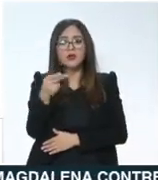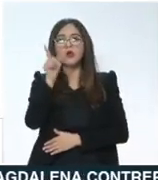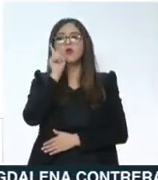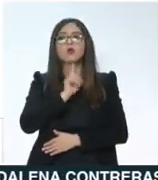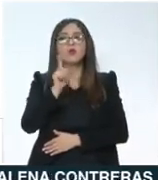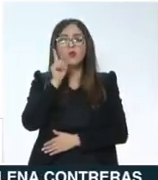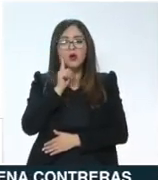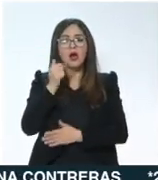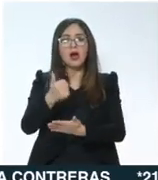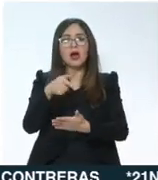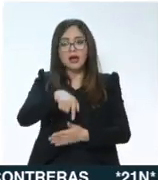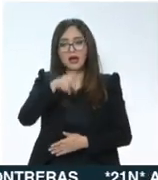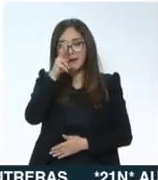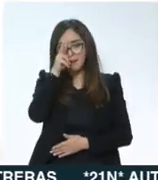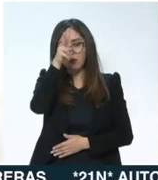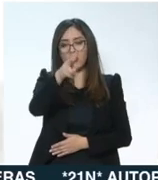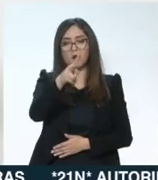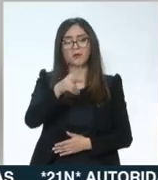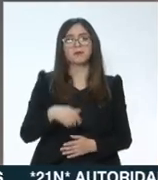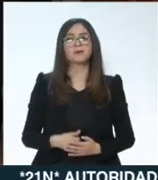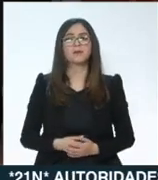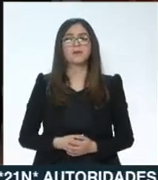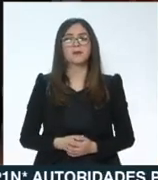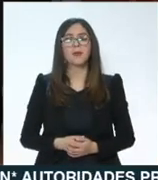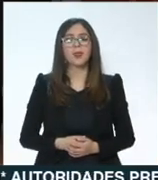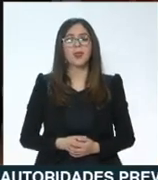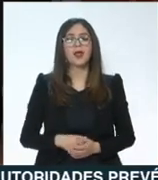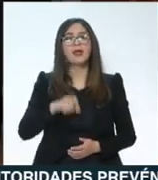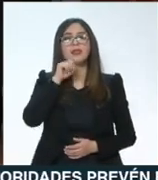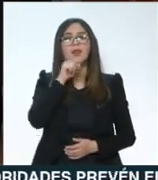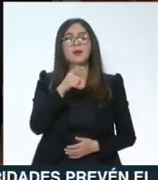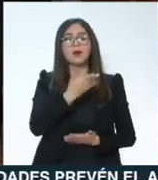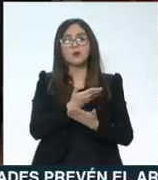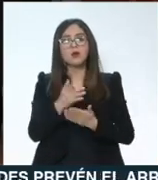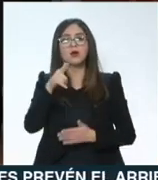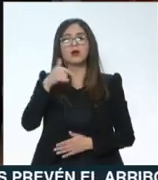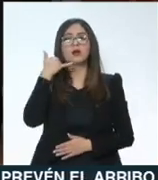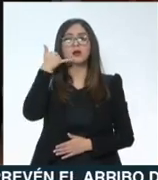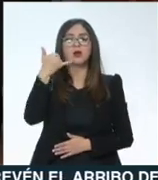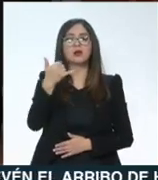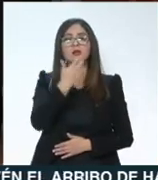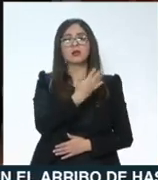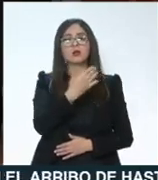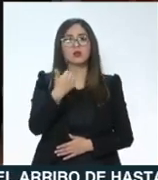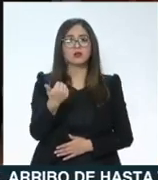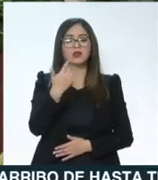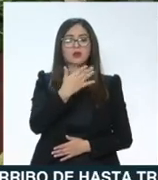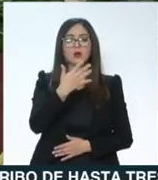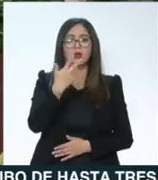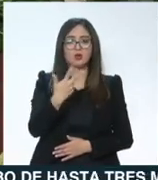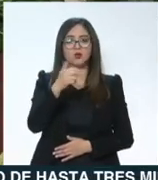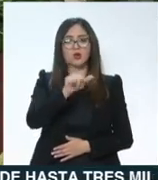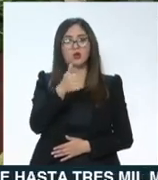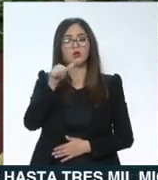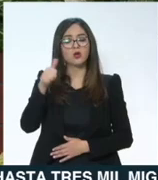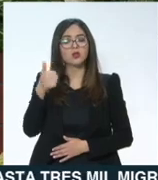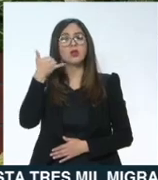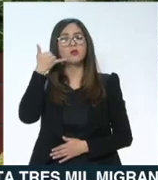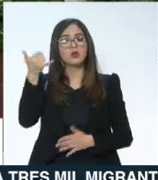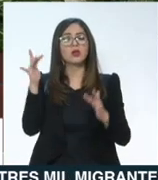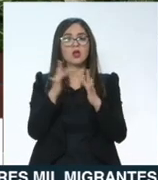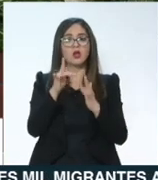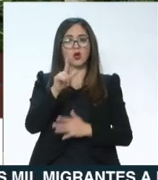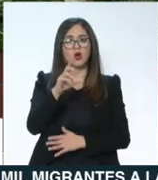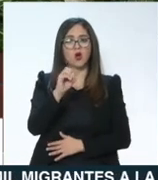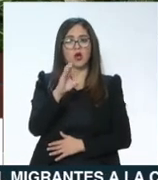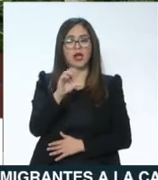que vivió violencia. Y para concluir, tenemos también la línea de las mujeres en Locatel, 56 58 11. Contamos con línea de mujeres en Locatel,